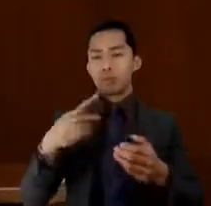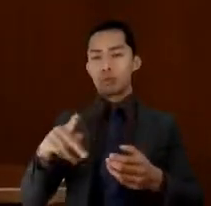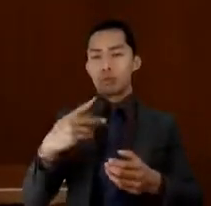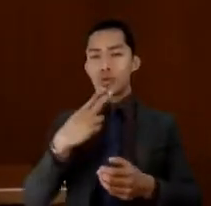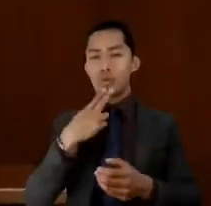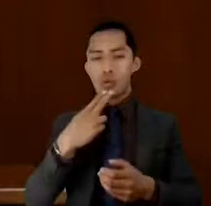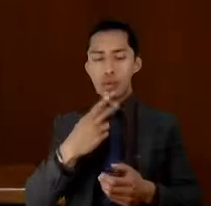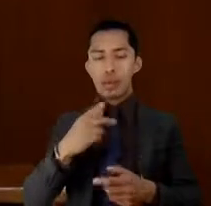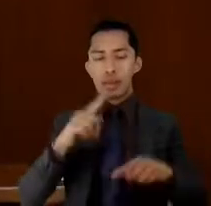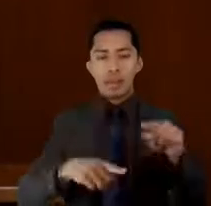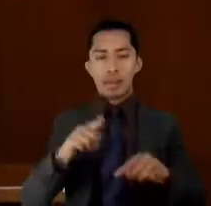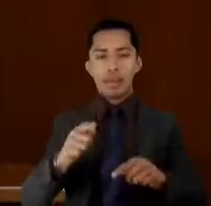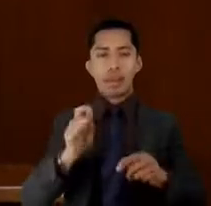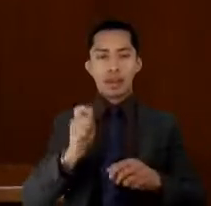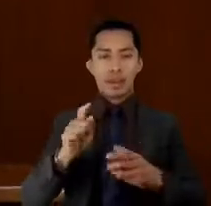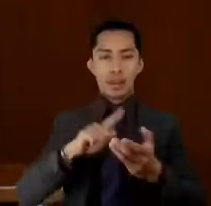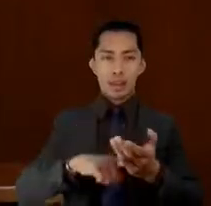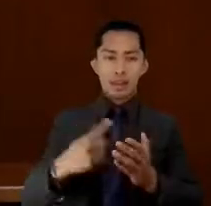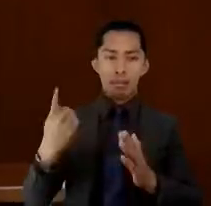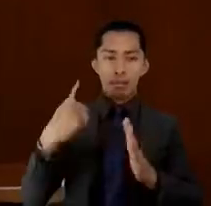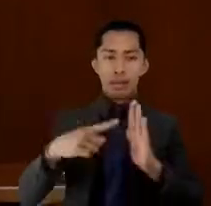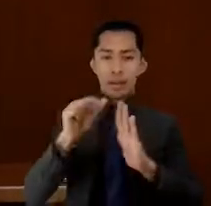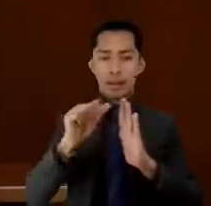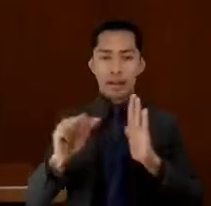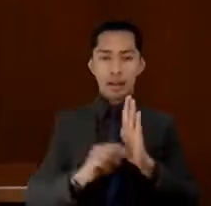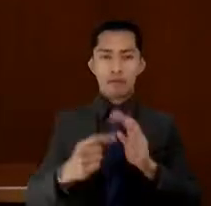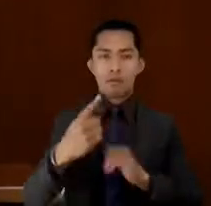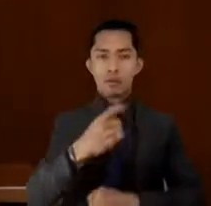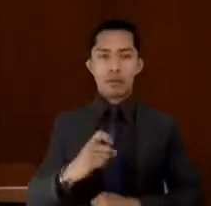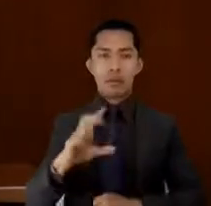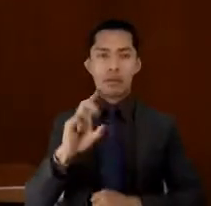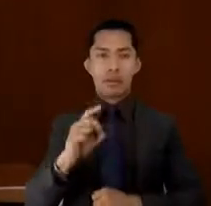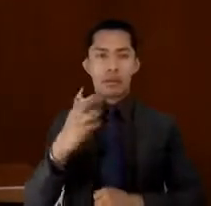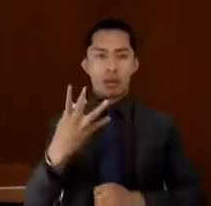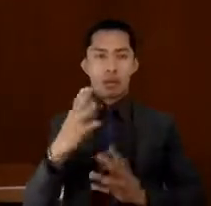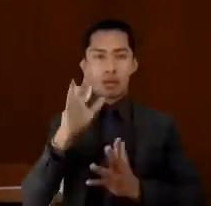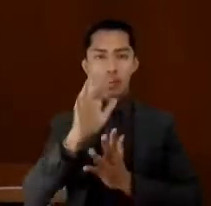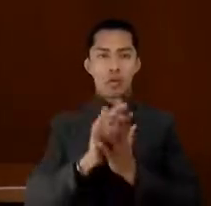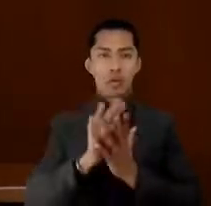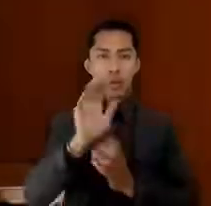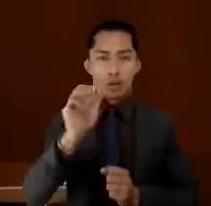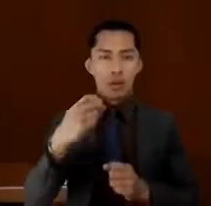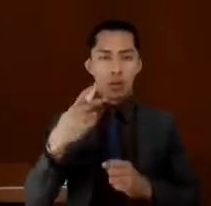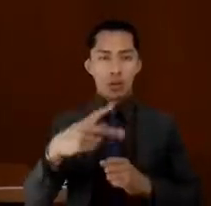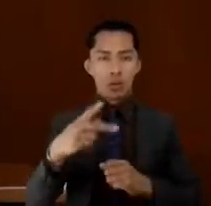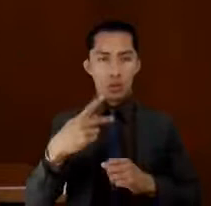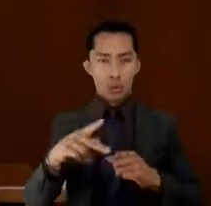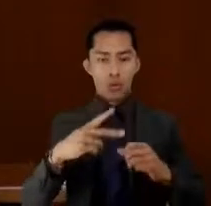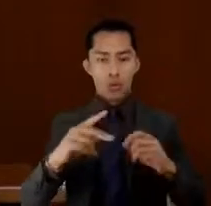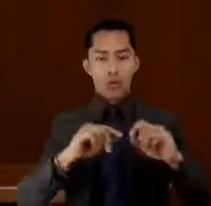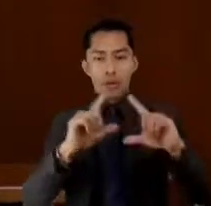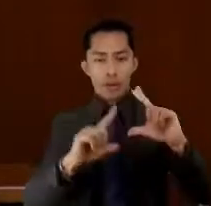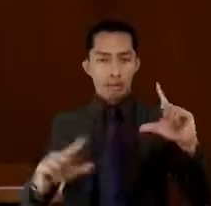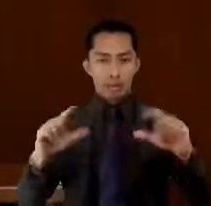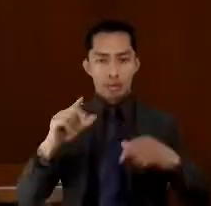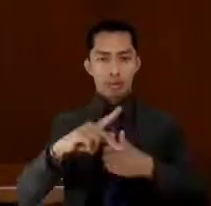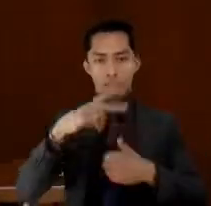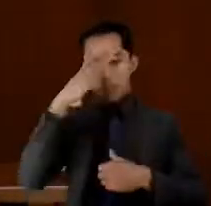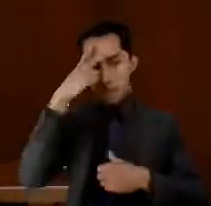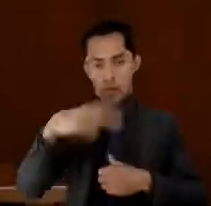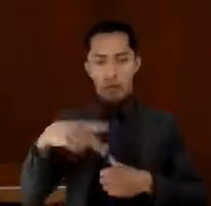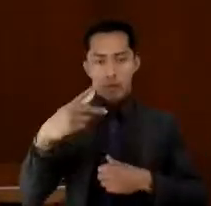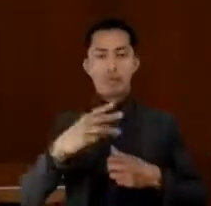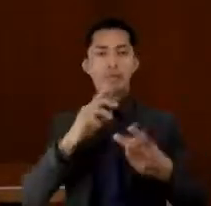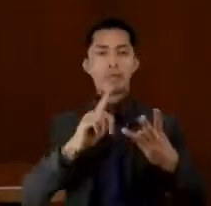de conformidad con lo establecido en el artículo 134 de la Constitución Política de los Estados Unidos Mexicanos.